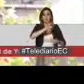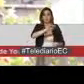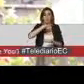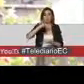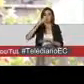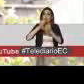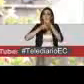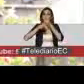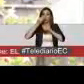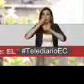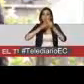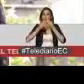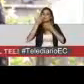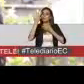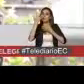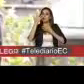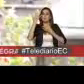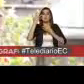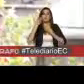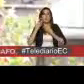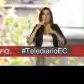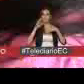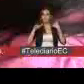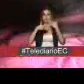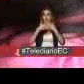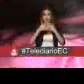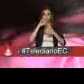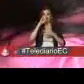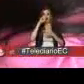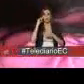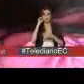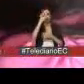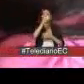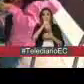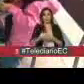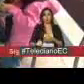alimentación escolar a todos los niños de la Sierra y Amazonía. Luis Alfredo Zúñiga, Ecuador TV.